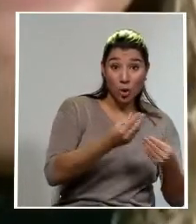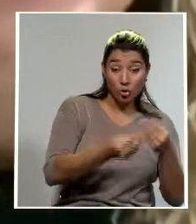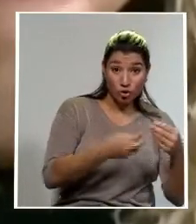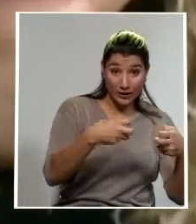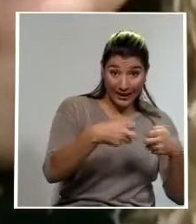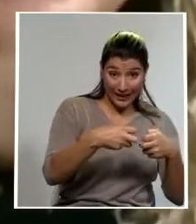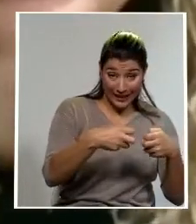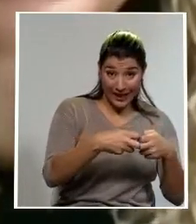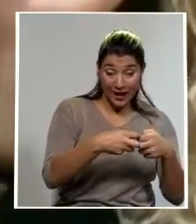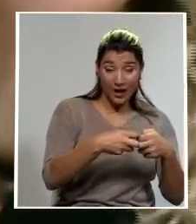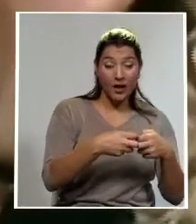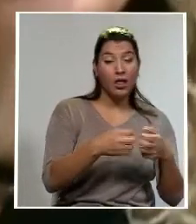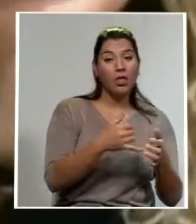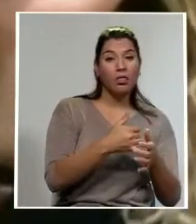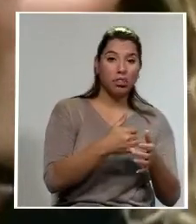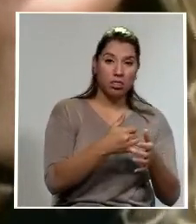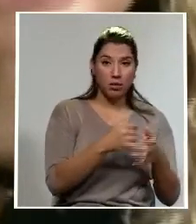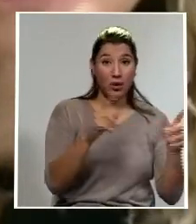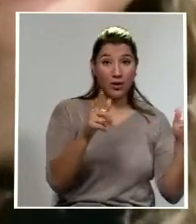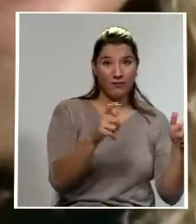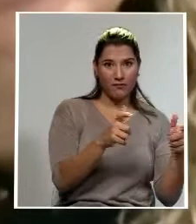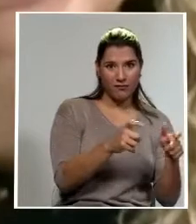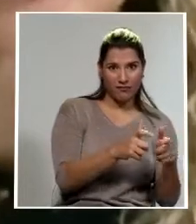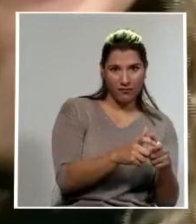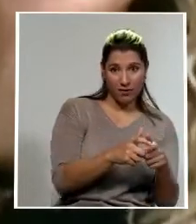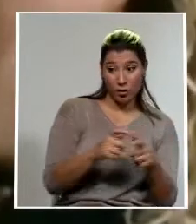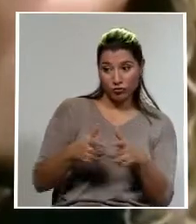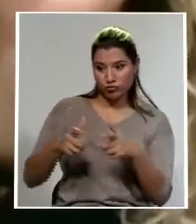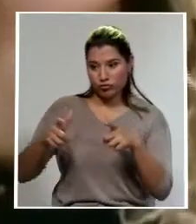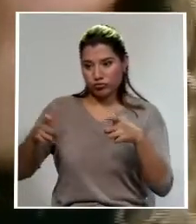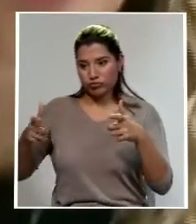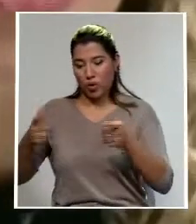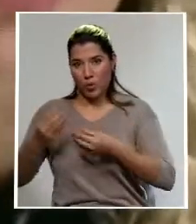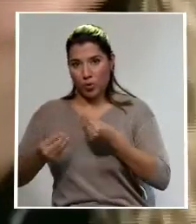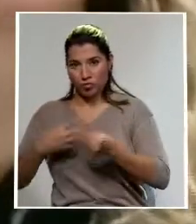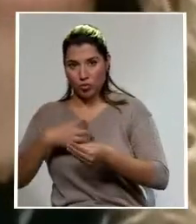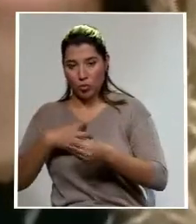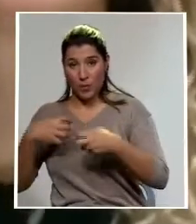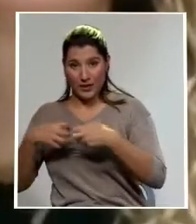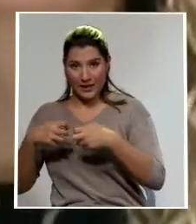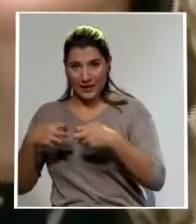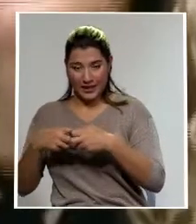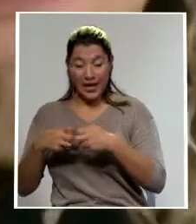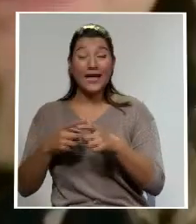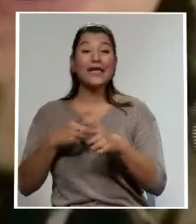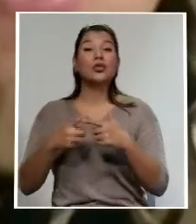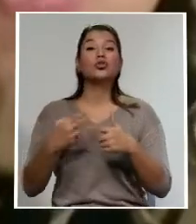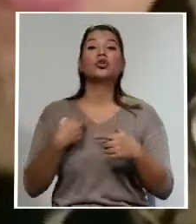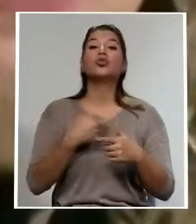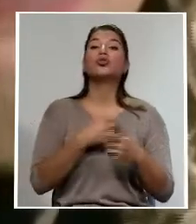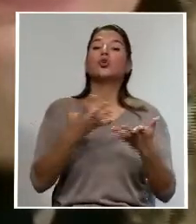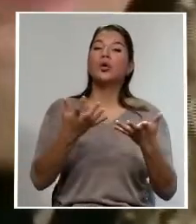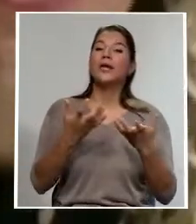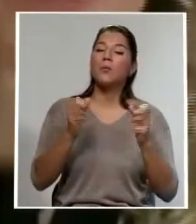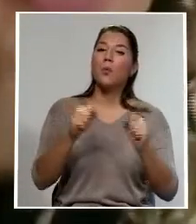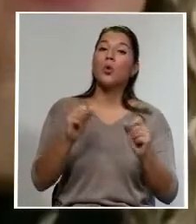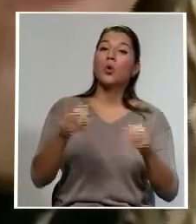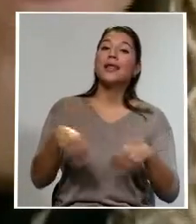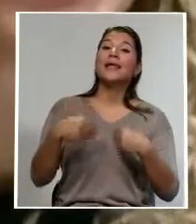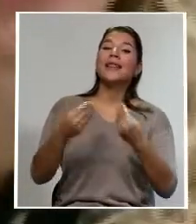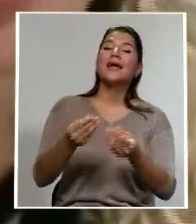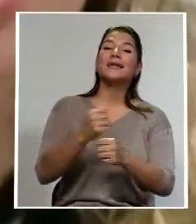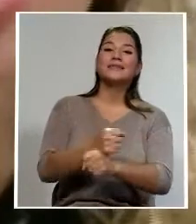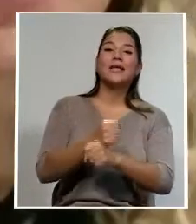urgencia de esta ley es poder generar esa seguridad jurídica para que todos estemos tranquilos, que mi luz, o sea, aquí nos